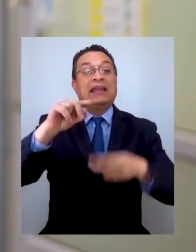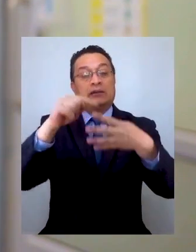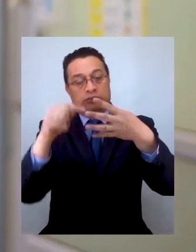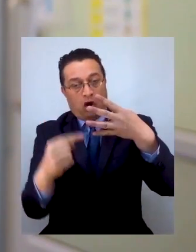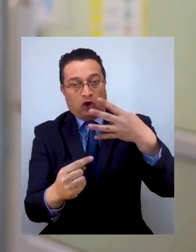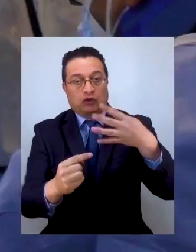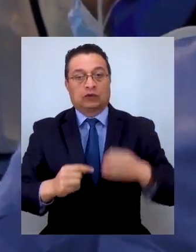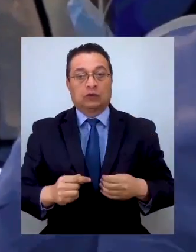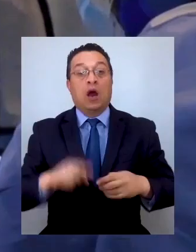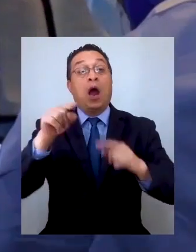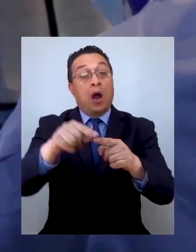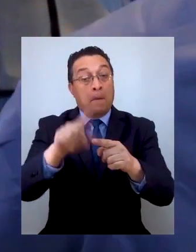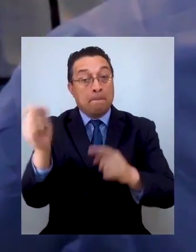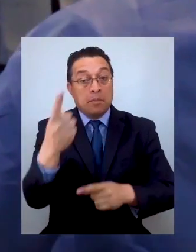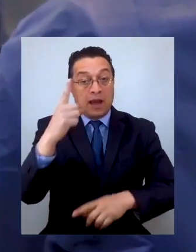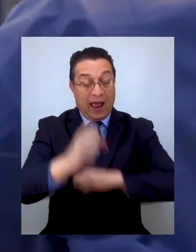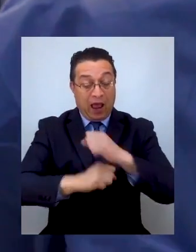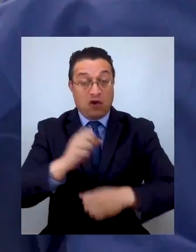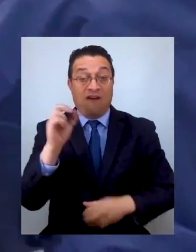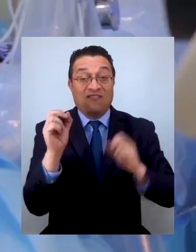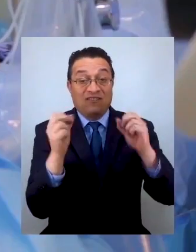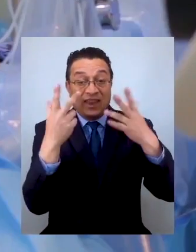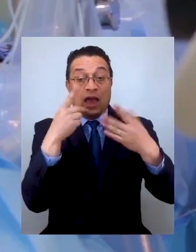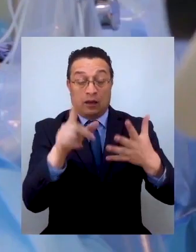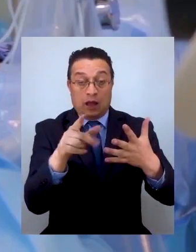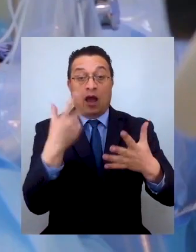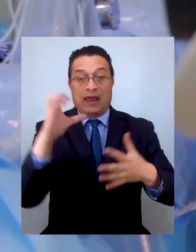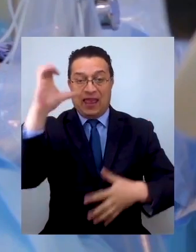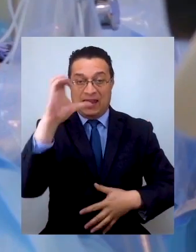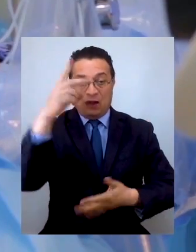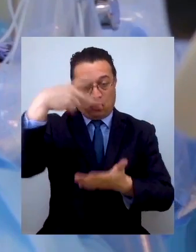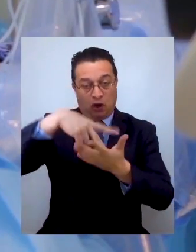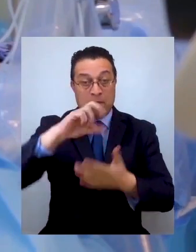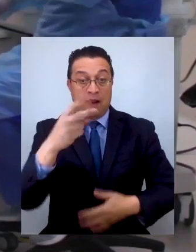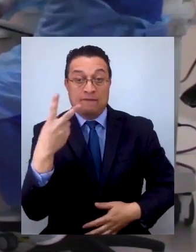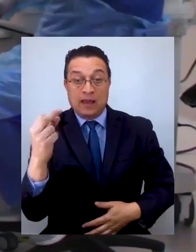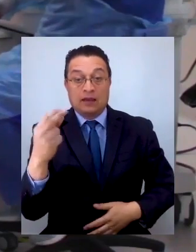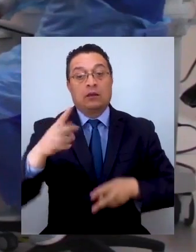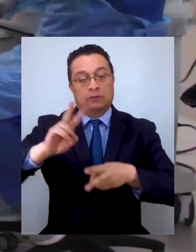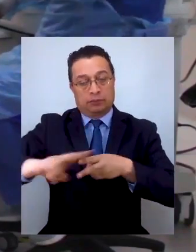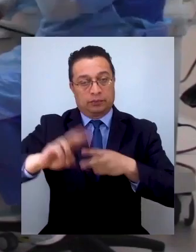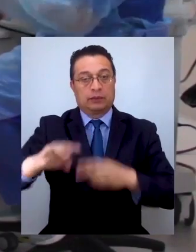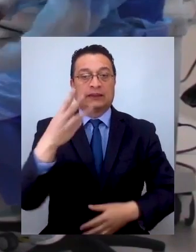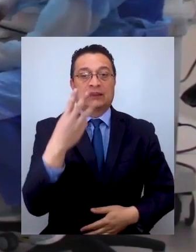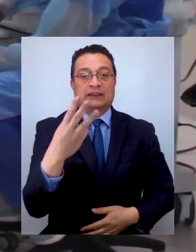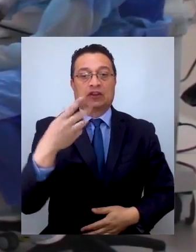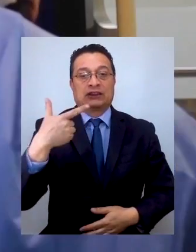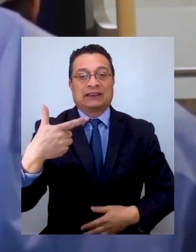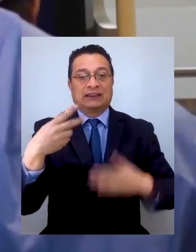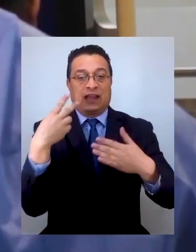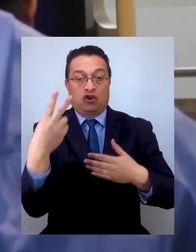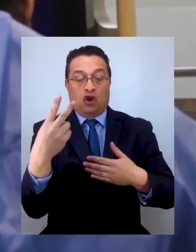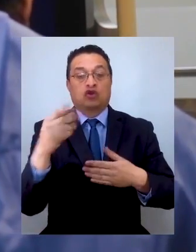neurología. En su primer año de vida, la unidad de angiografía, creada en enero del 2020, realizó